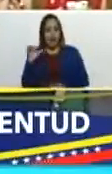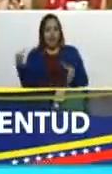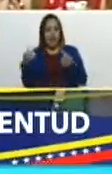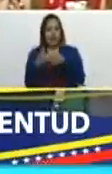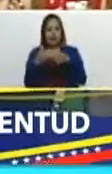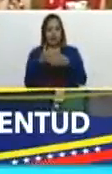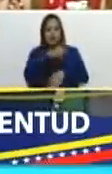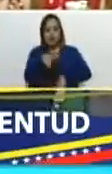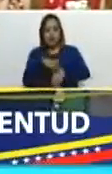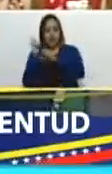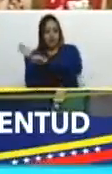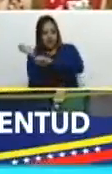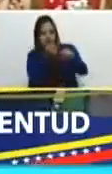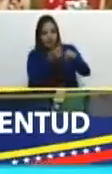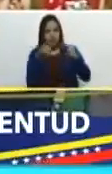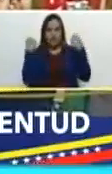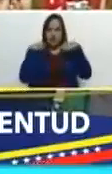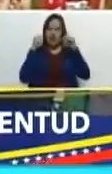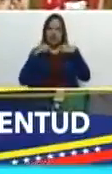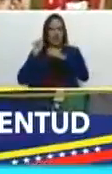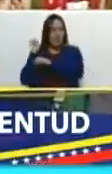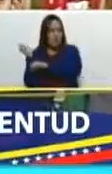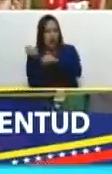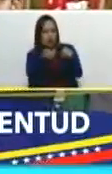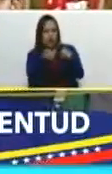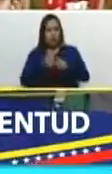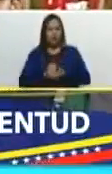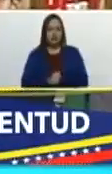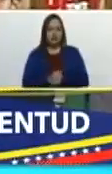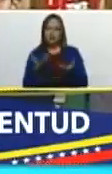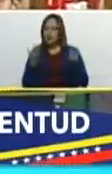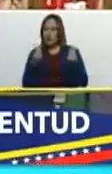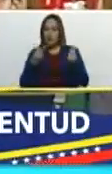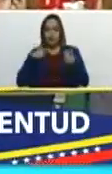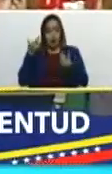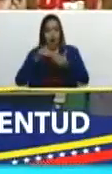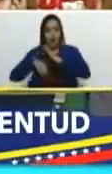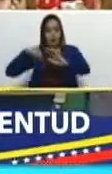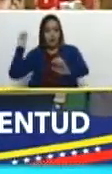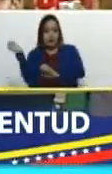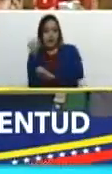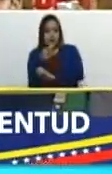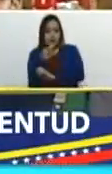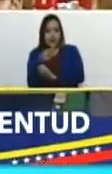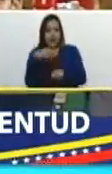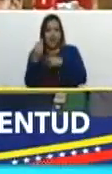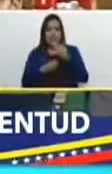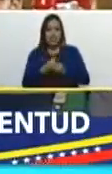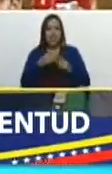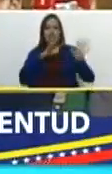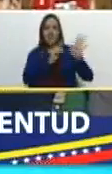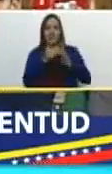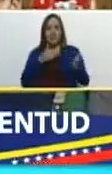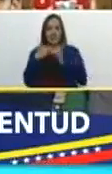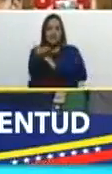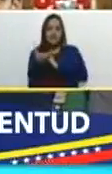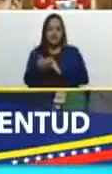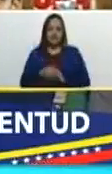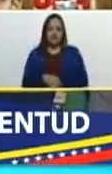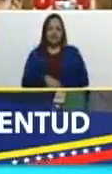béisbol. Practiqué béisbol, pero al máximo, era pitcher. Pichaba 90 millas.